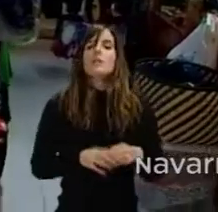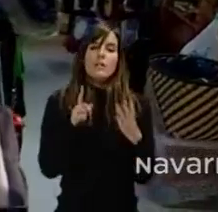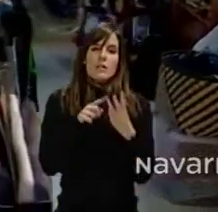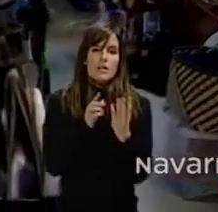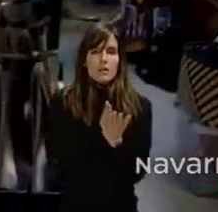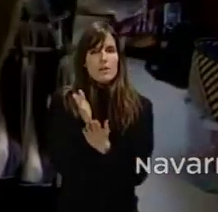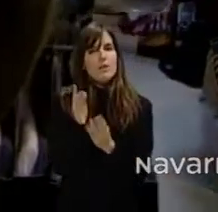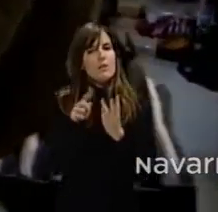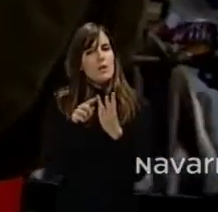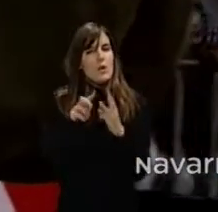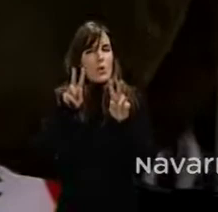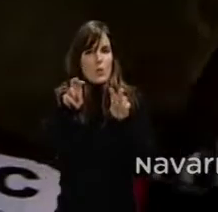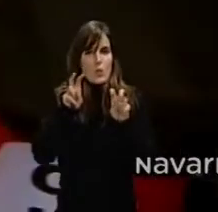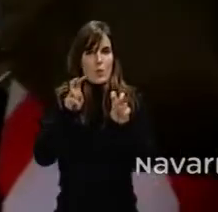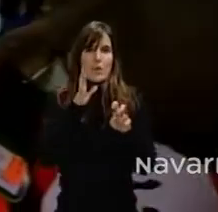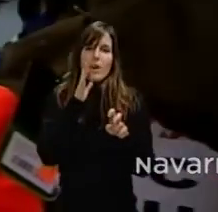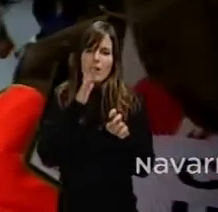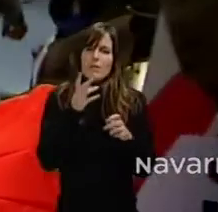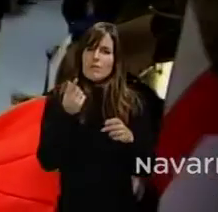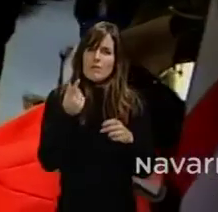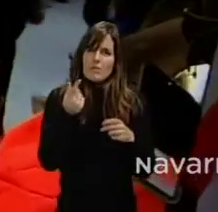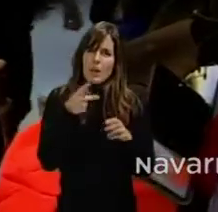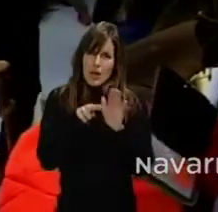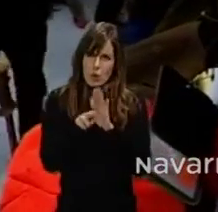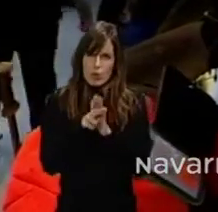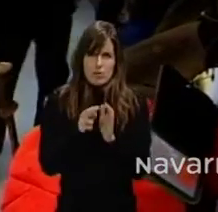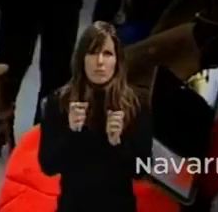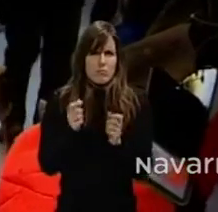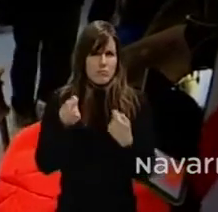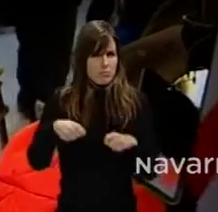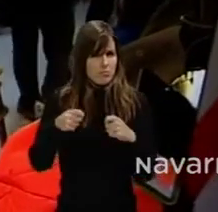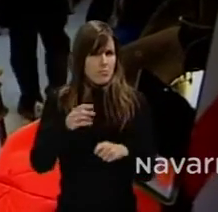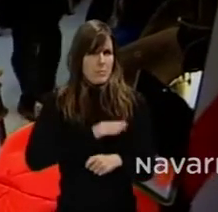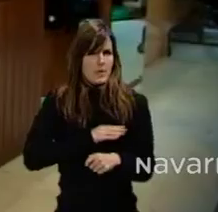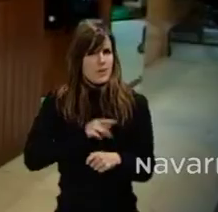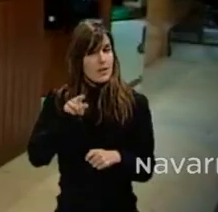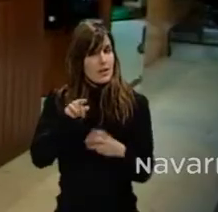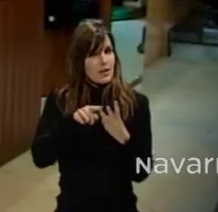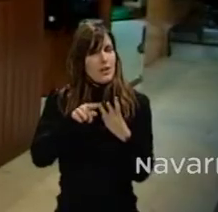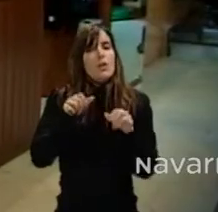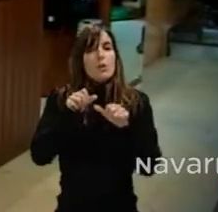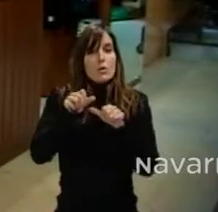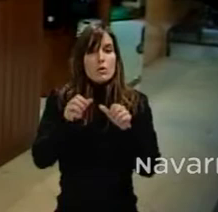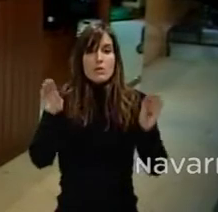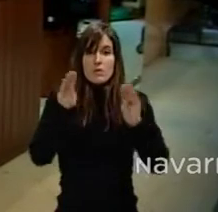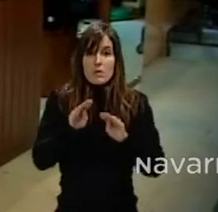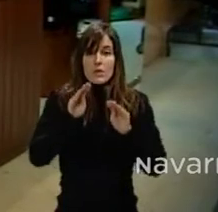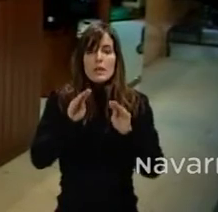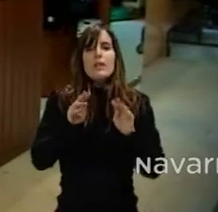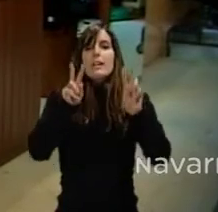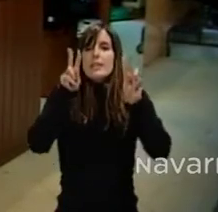que es la vía más novedosa y en la que estamos invirtiendo más recursos en el último año son los cursos de formación que van